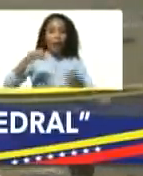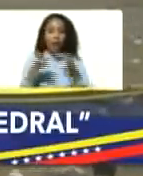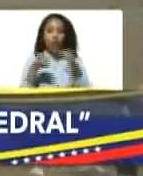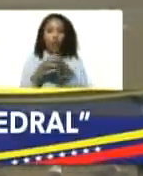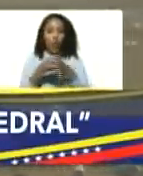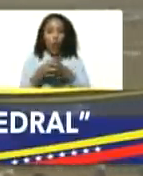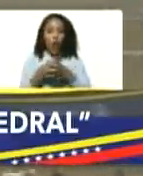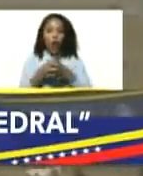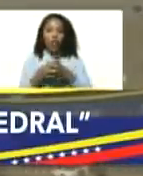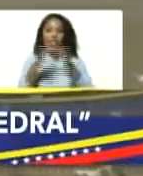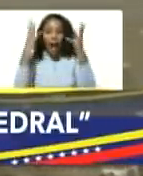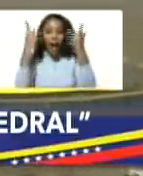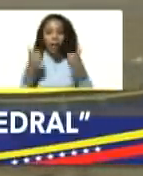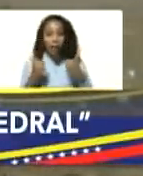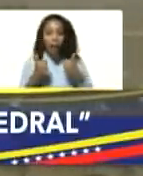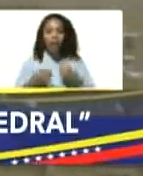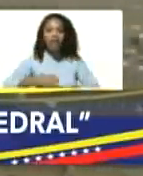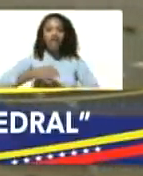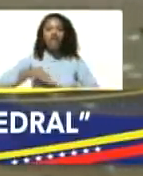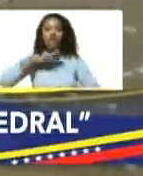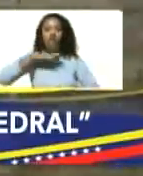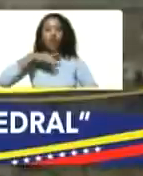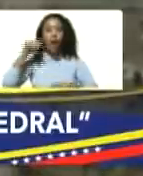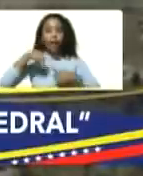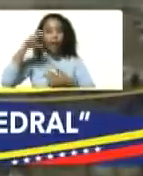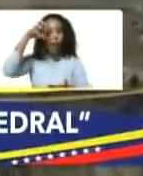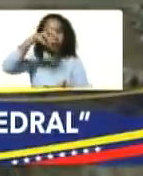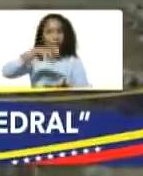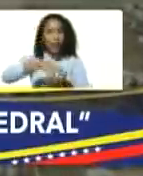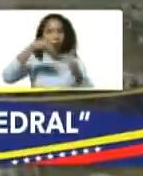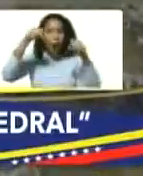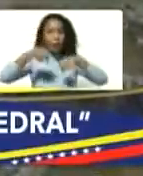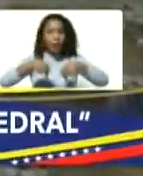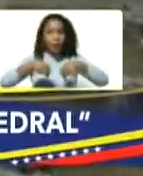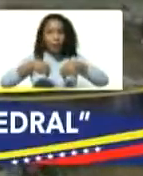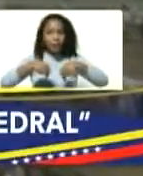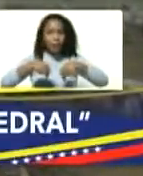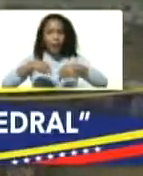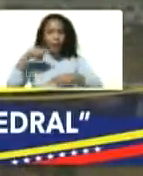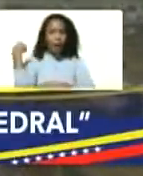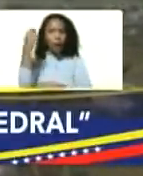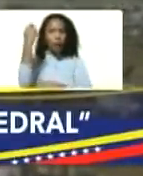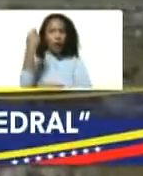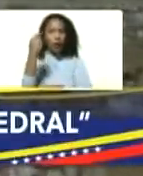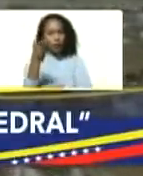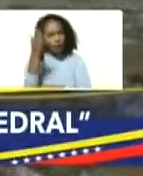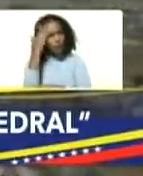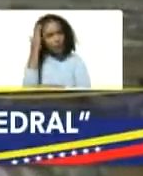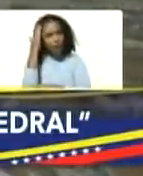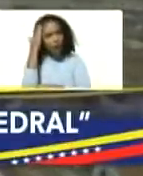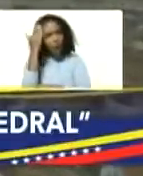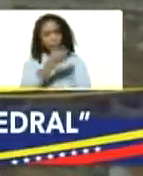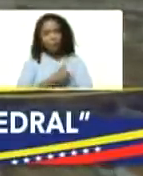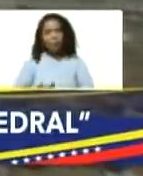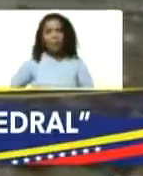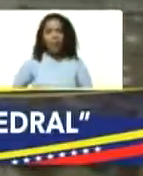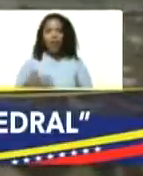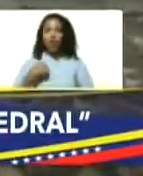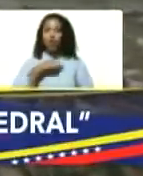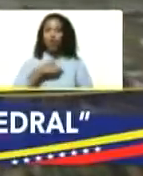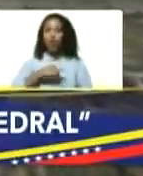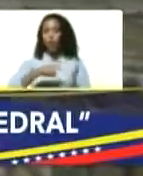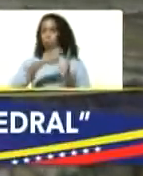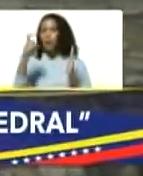bravos de apure y agroflora los datos del estado acá en en apuré como usted sabe presidente estamos absolutamente